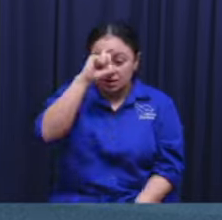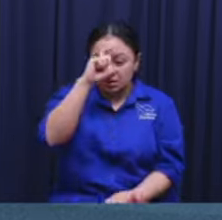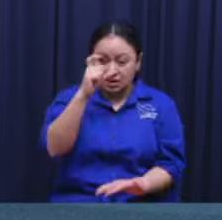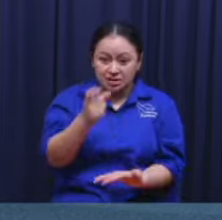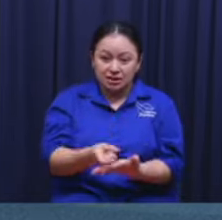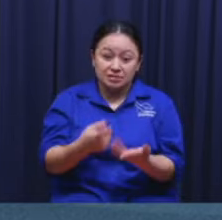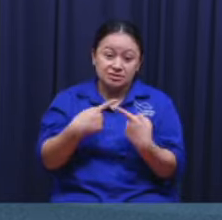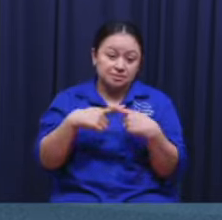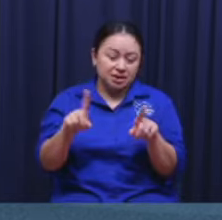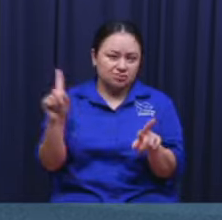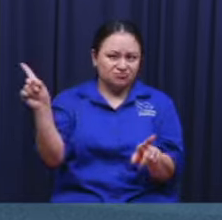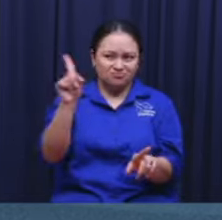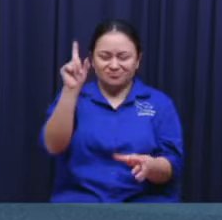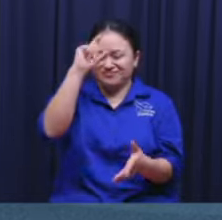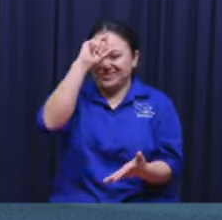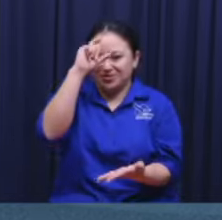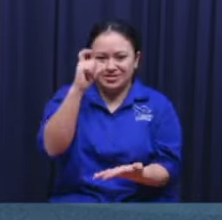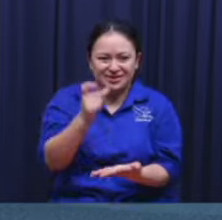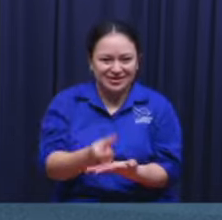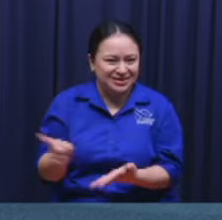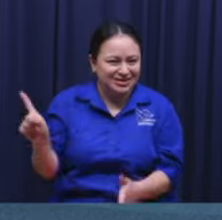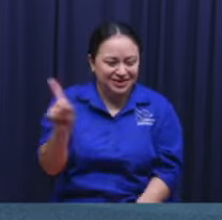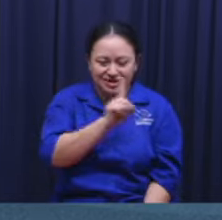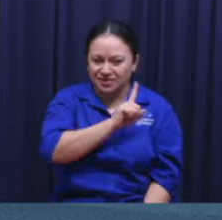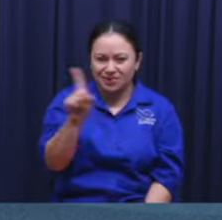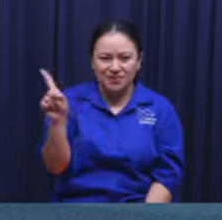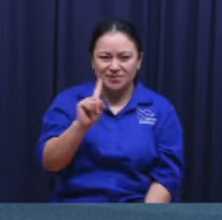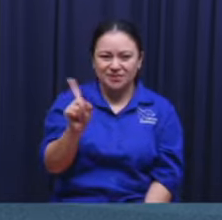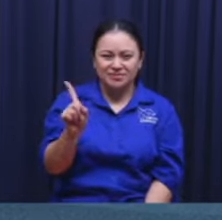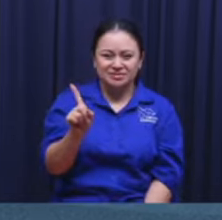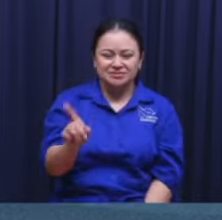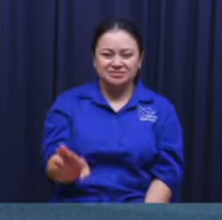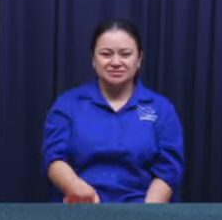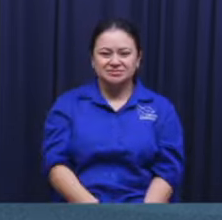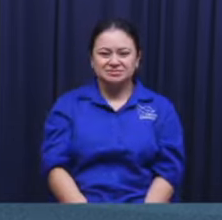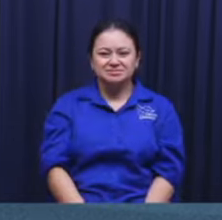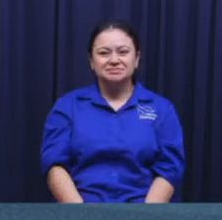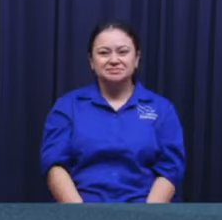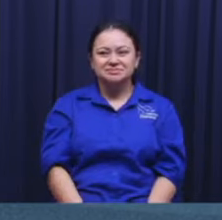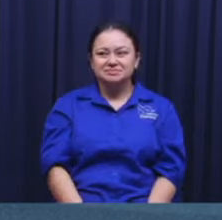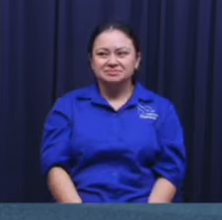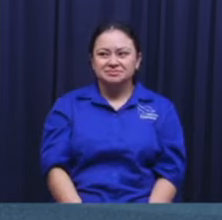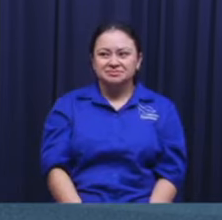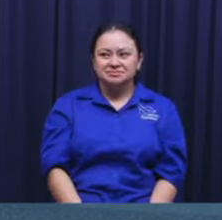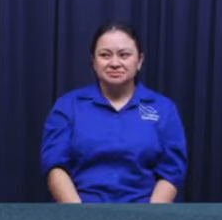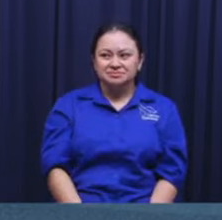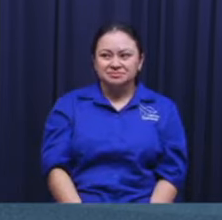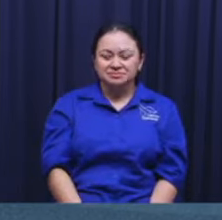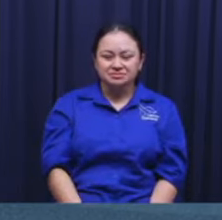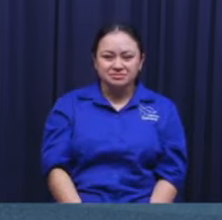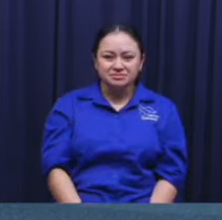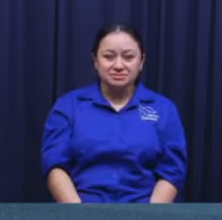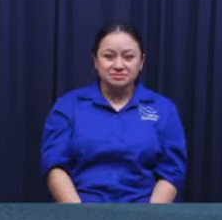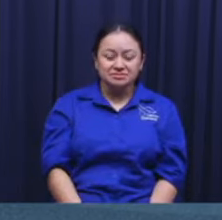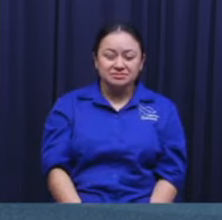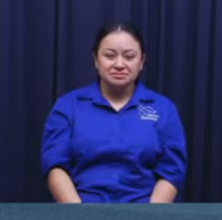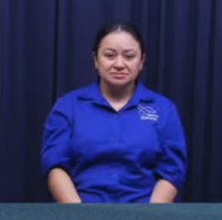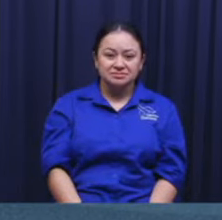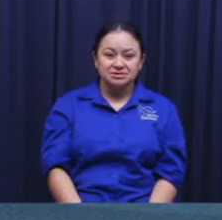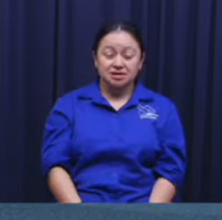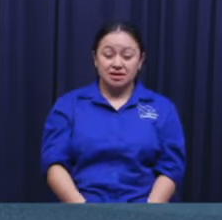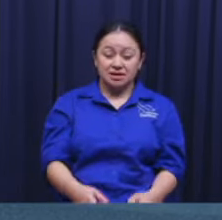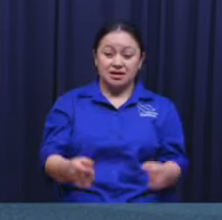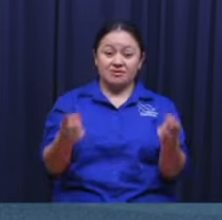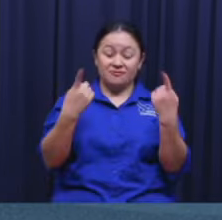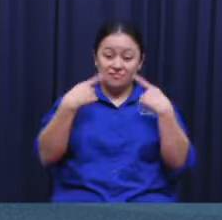que hay un montón de creyentes incrédulos, lo hemos predicado. Está el famoso apóstol